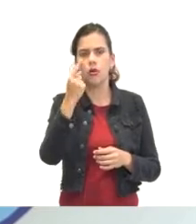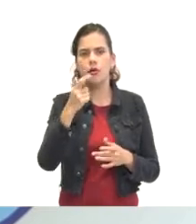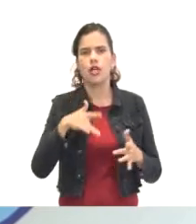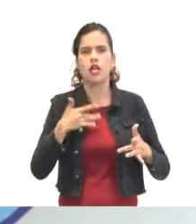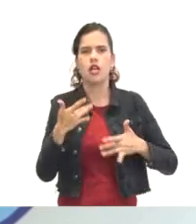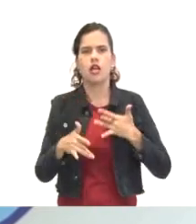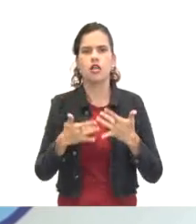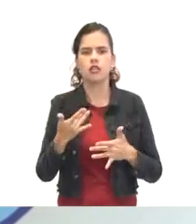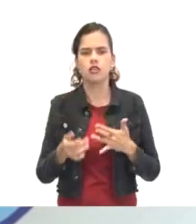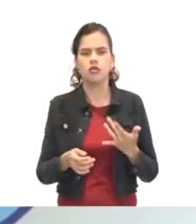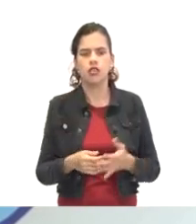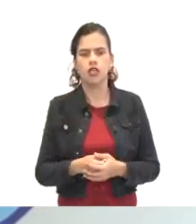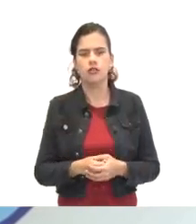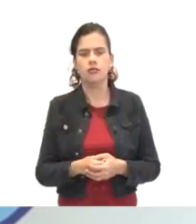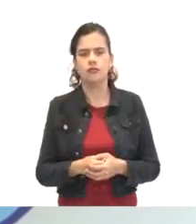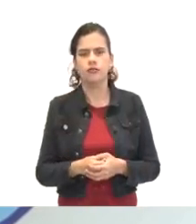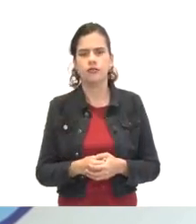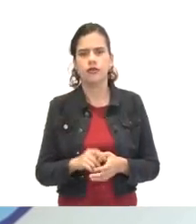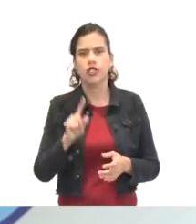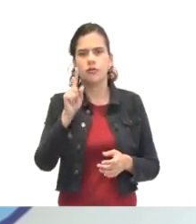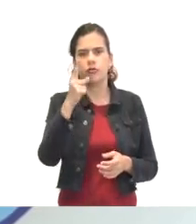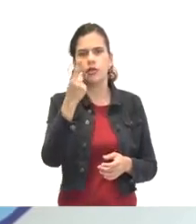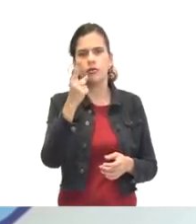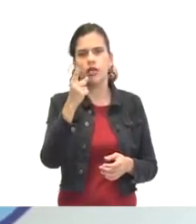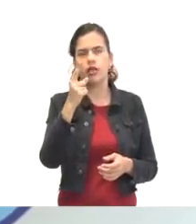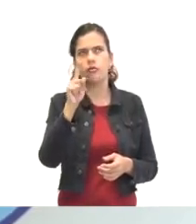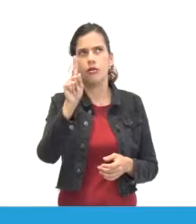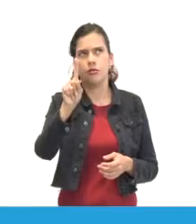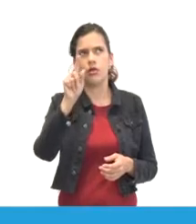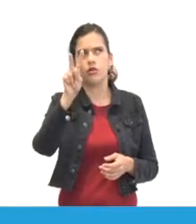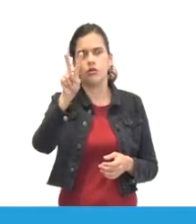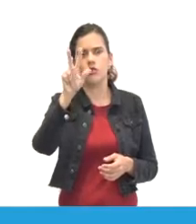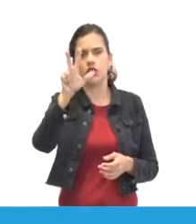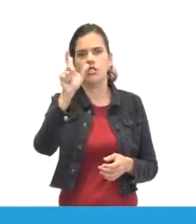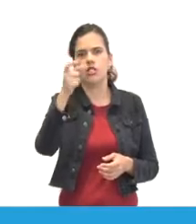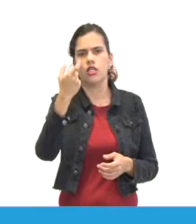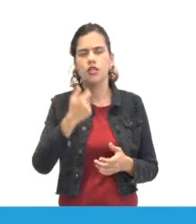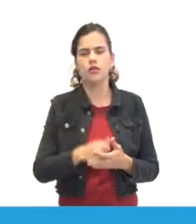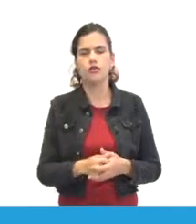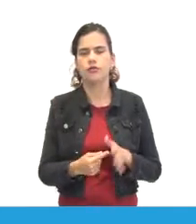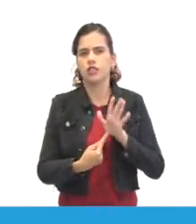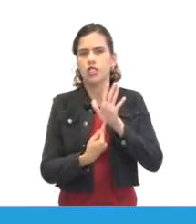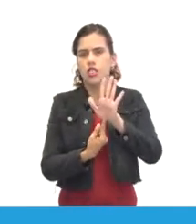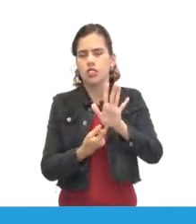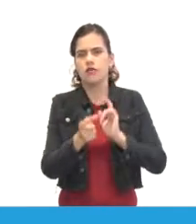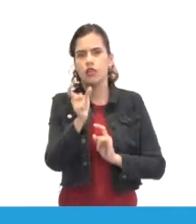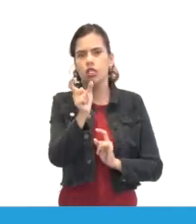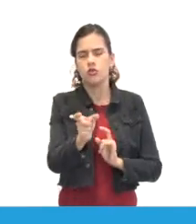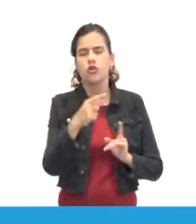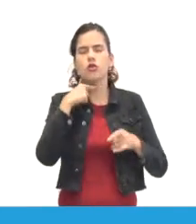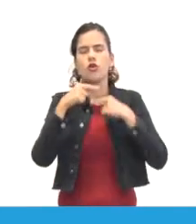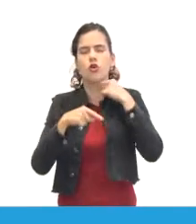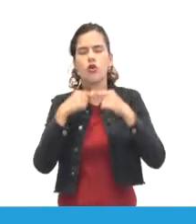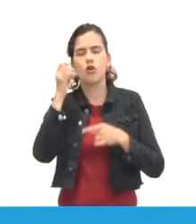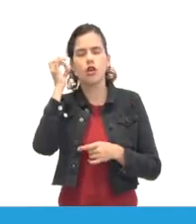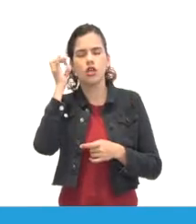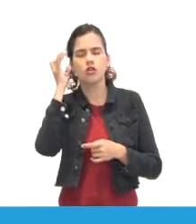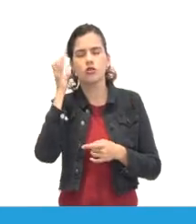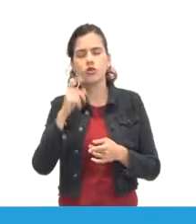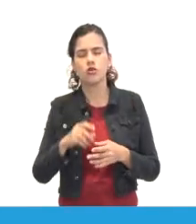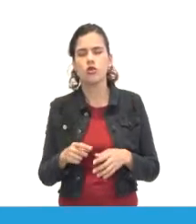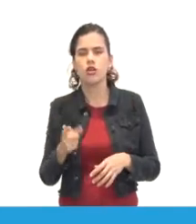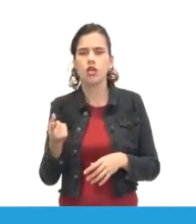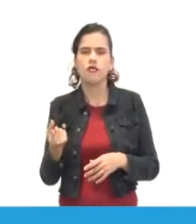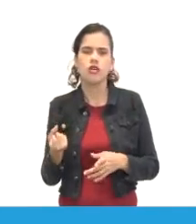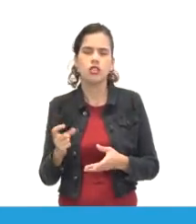las actividades, Heiler, ¿qué te parece? De primero, segundo y tercer grado. Identifica el sujeto con color azul y el predicado con el